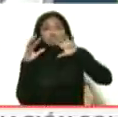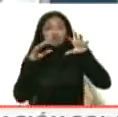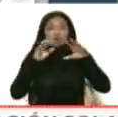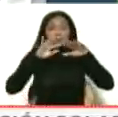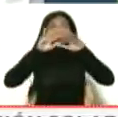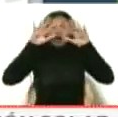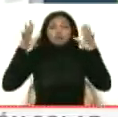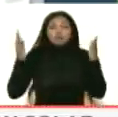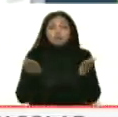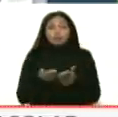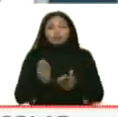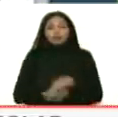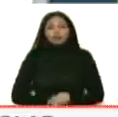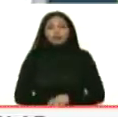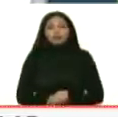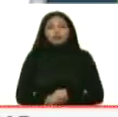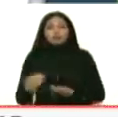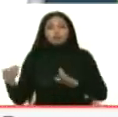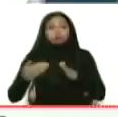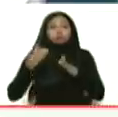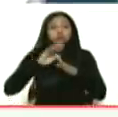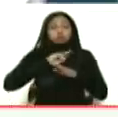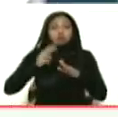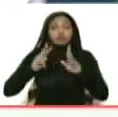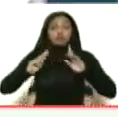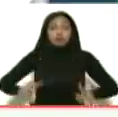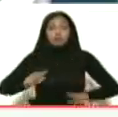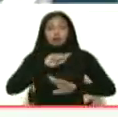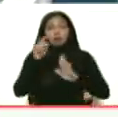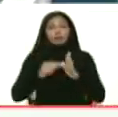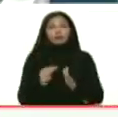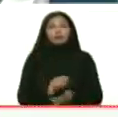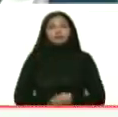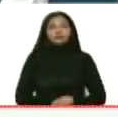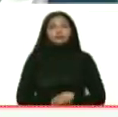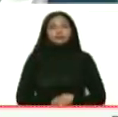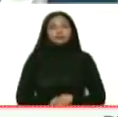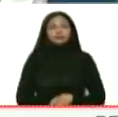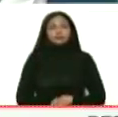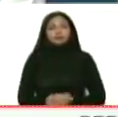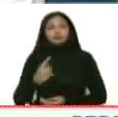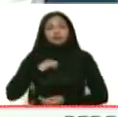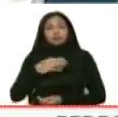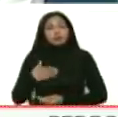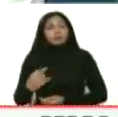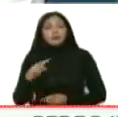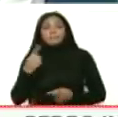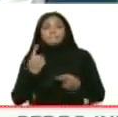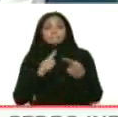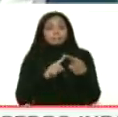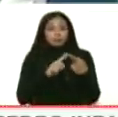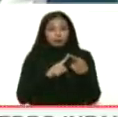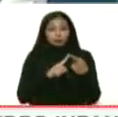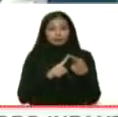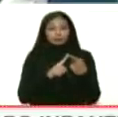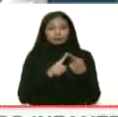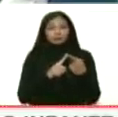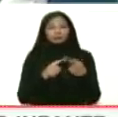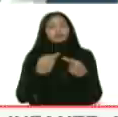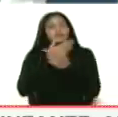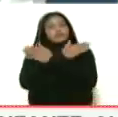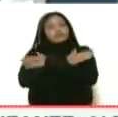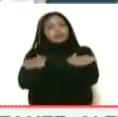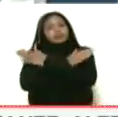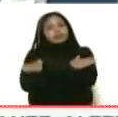que amenaza a la humanidad entera. Nosotros queremos en primer lugar